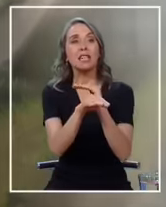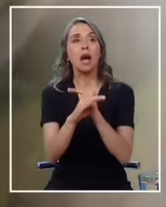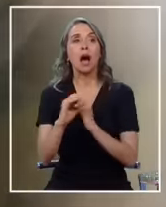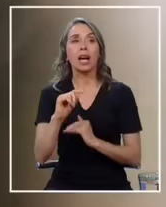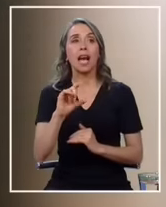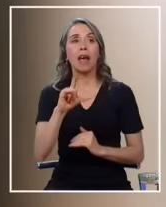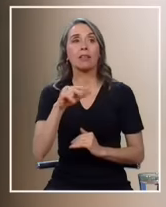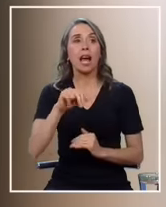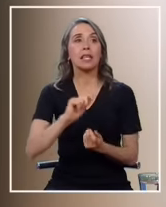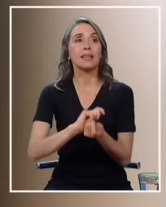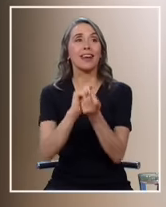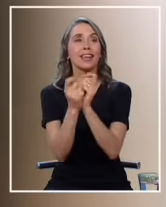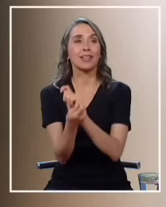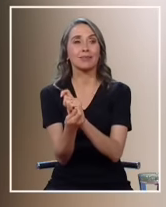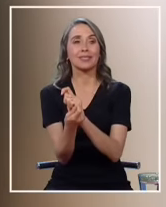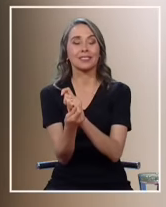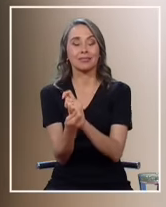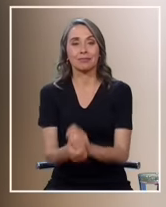Catalina Callasaya.